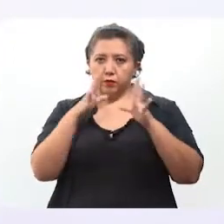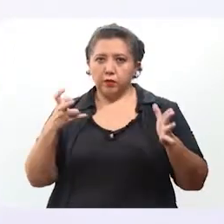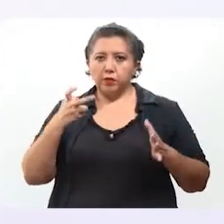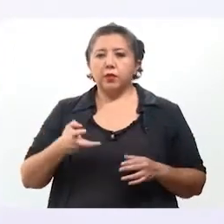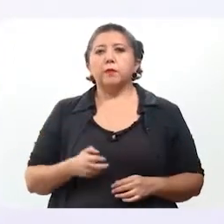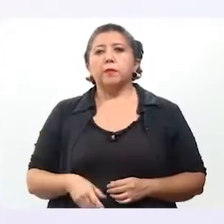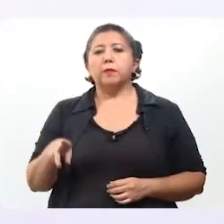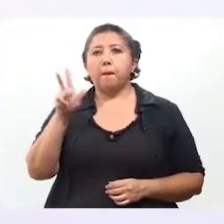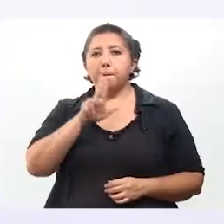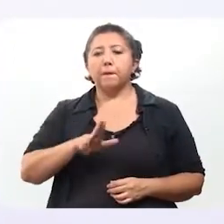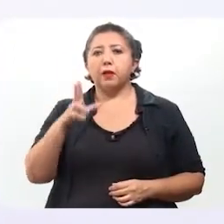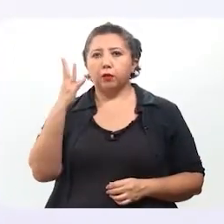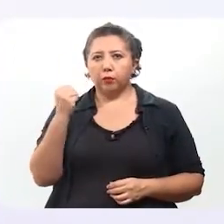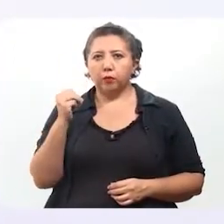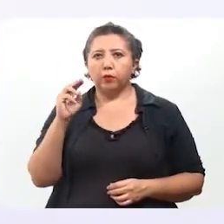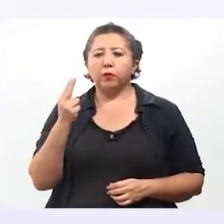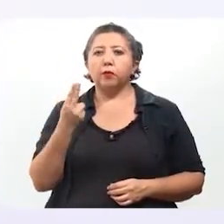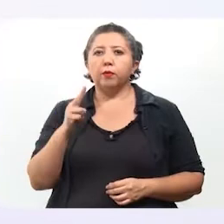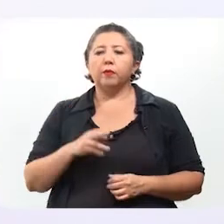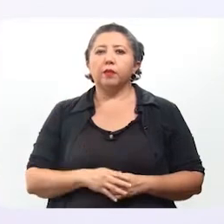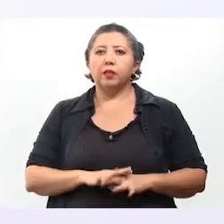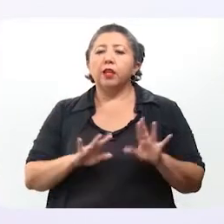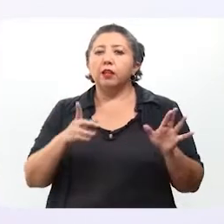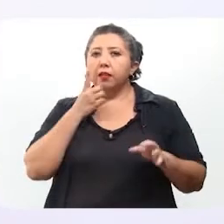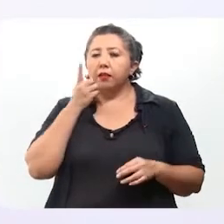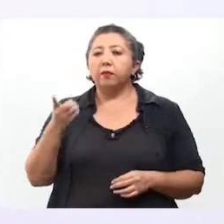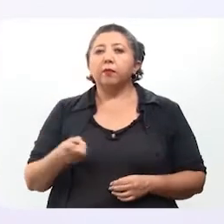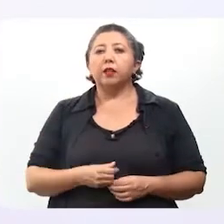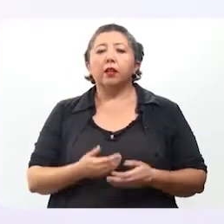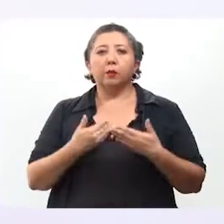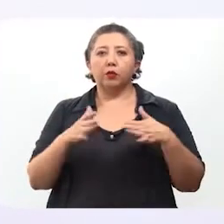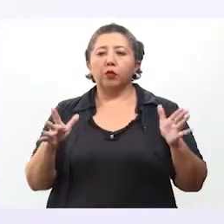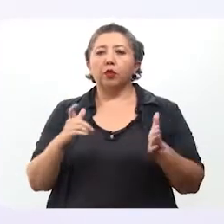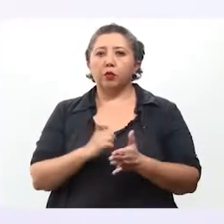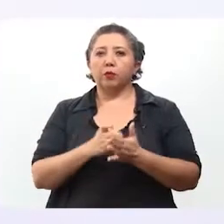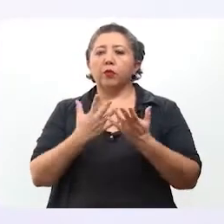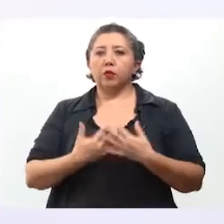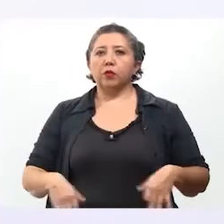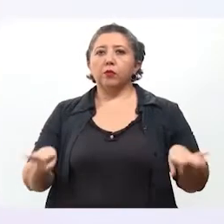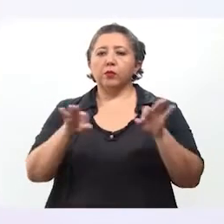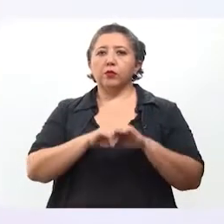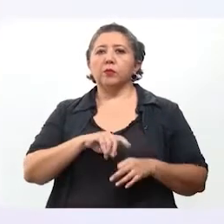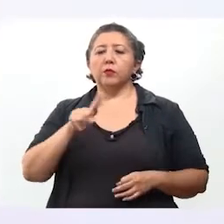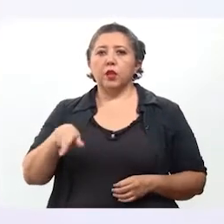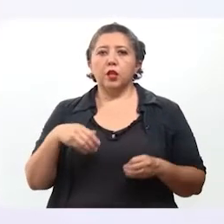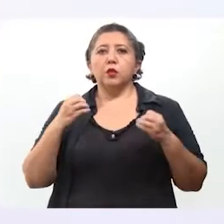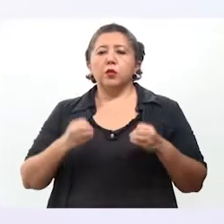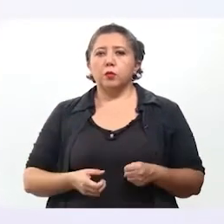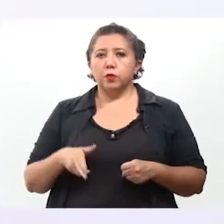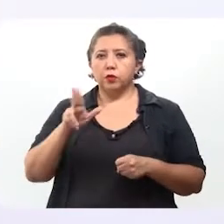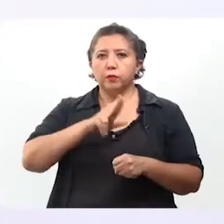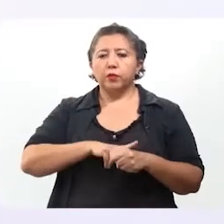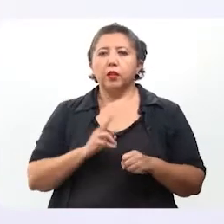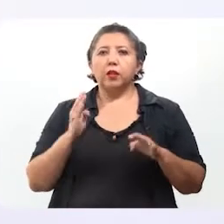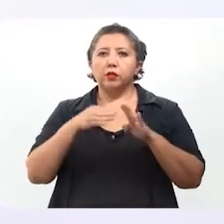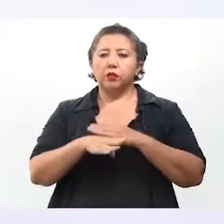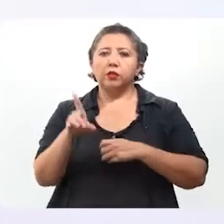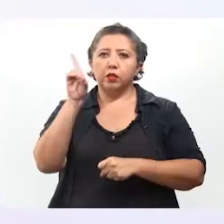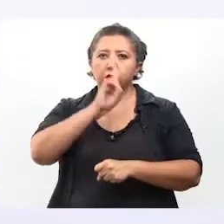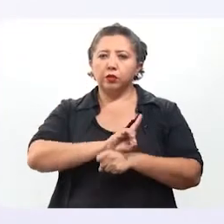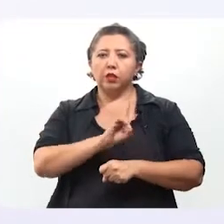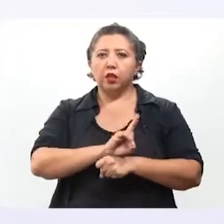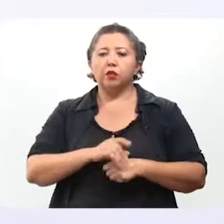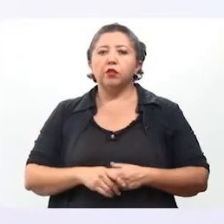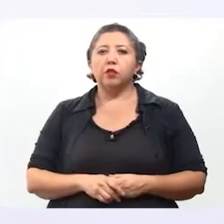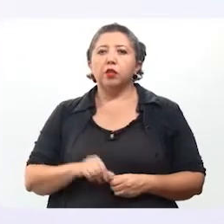parte médico de este martes 9 de noviembre. Como se ha señalado, en la reapertura económica los datos más importantes son la ocupación hospitalaria y